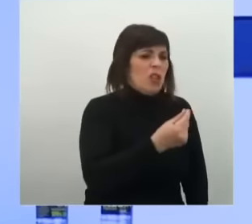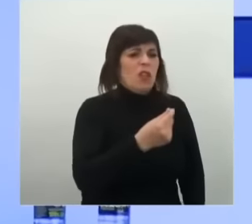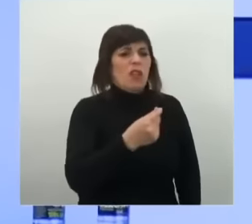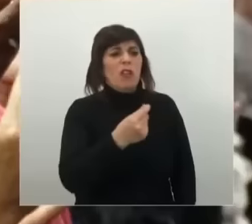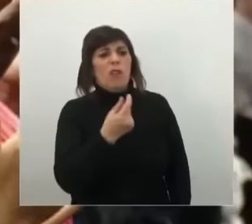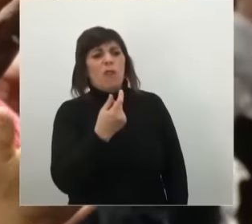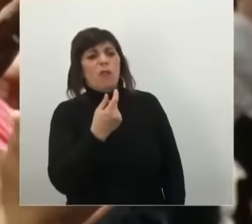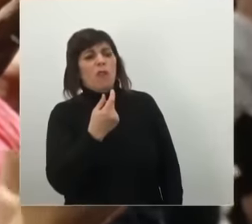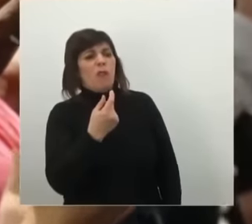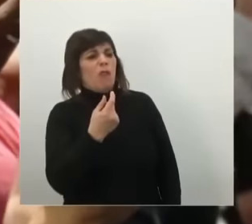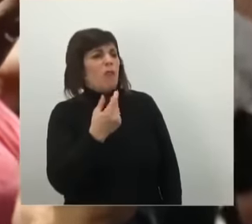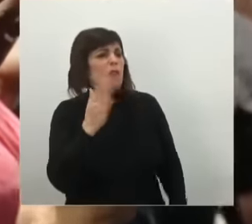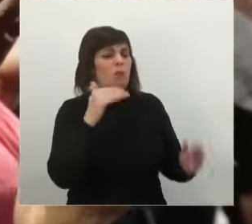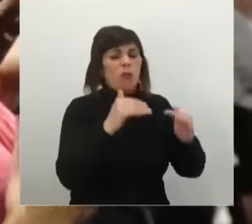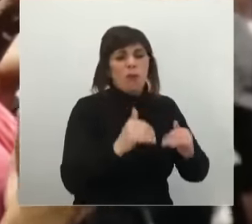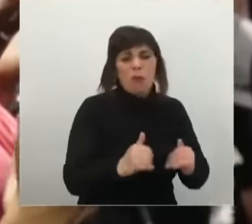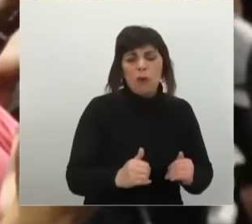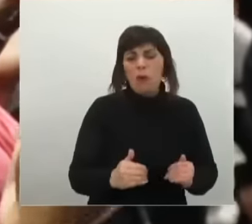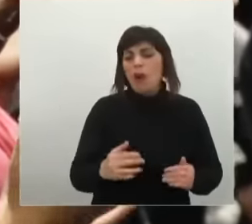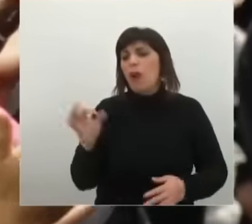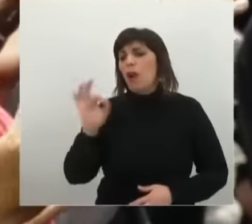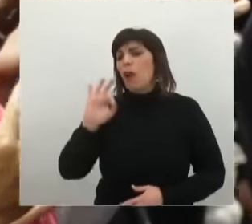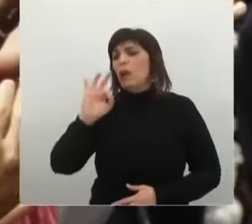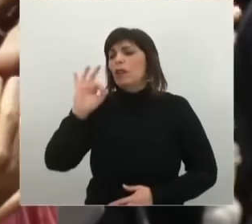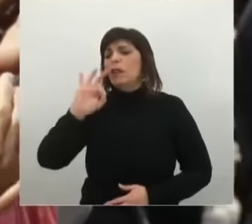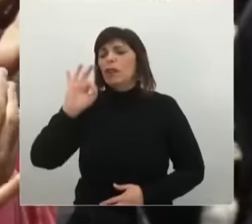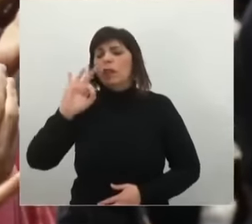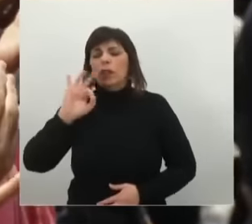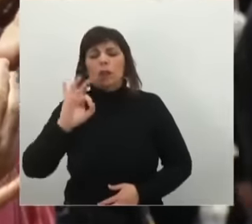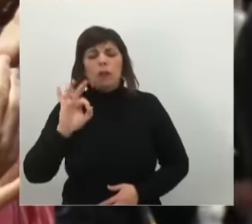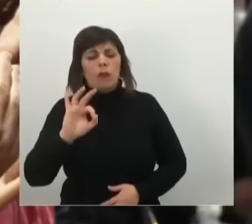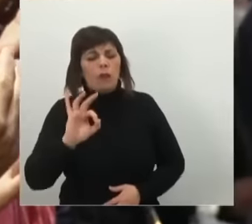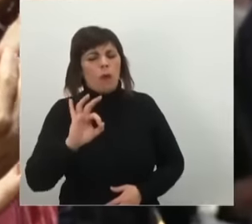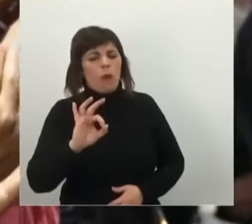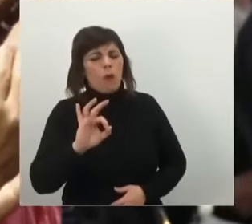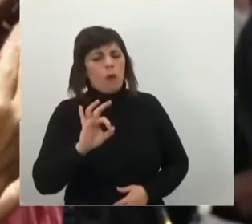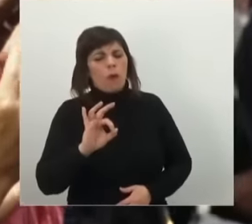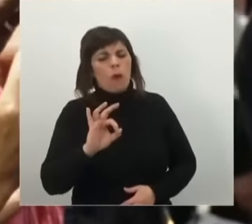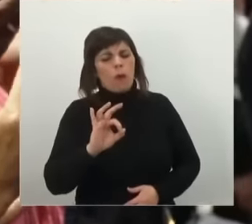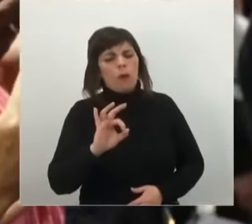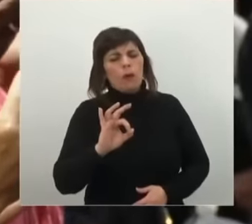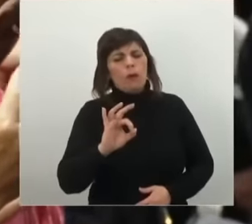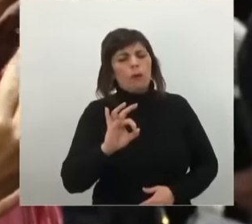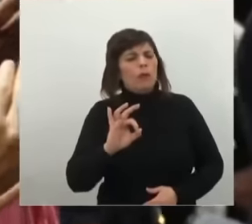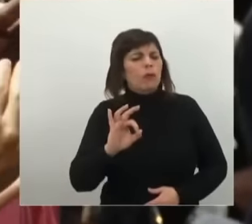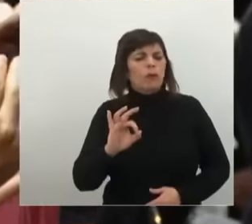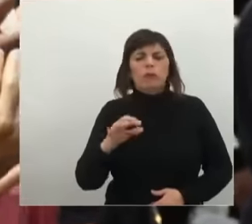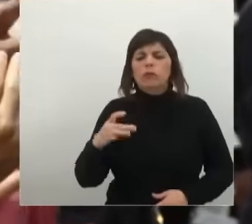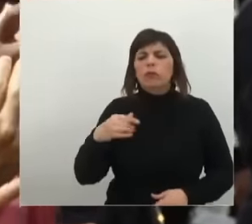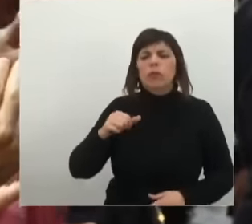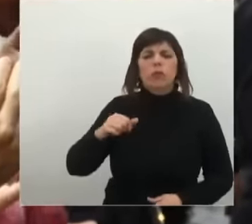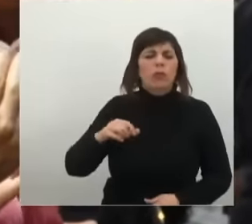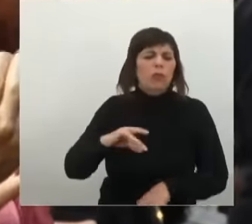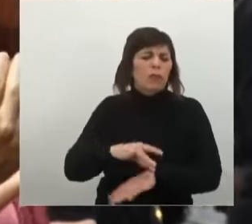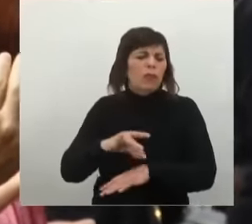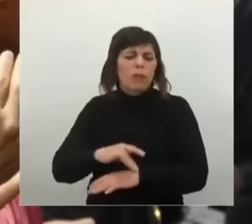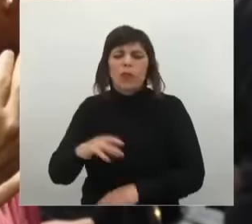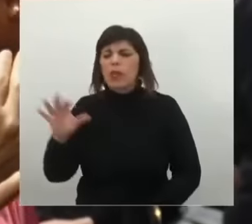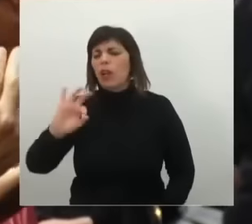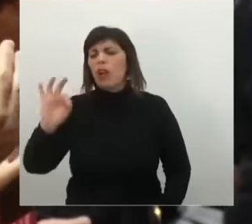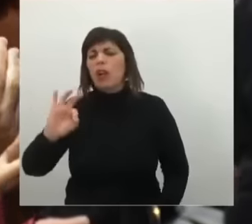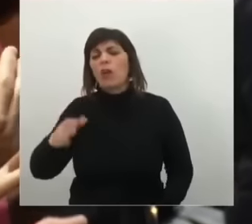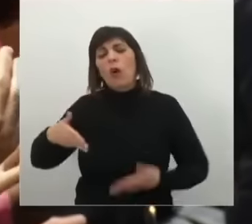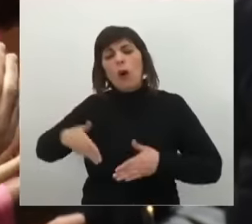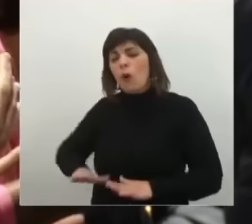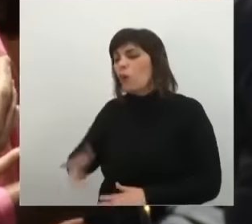un conflicto matrimonial un hijo lejos una tormenta que les está golpeando Ahora el Señor puede tener el control de